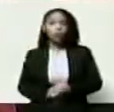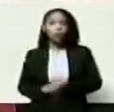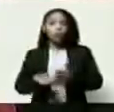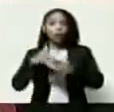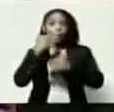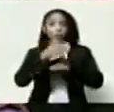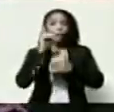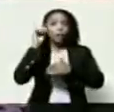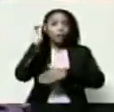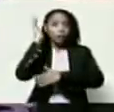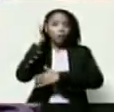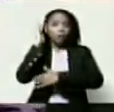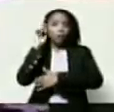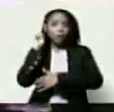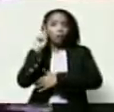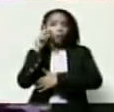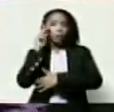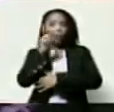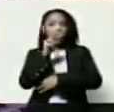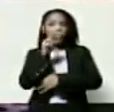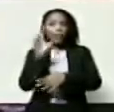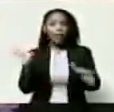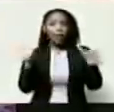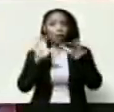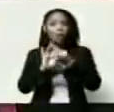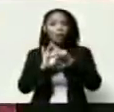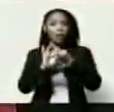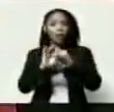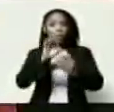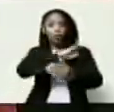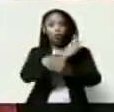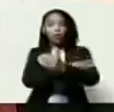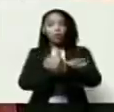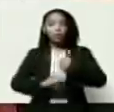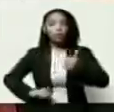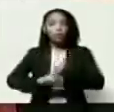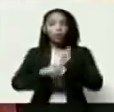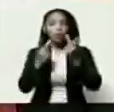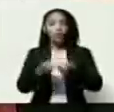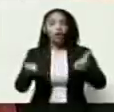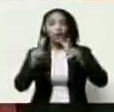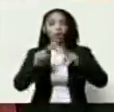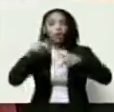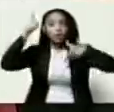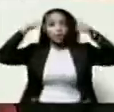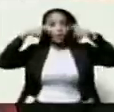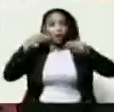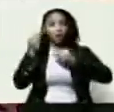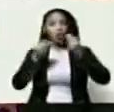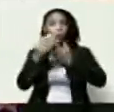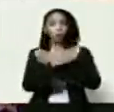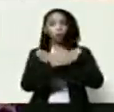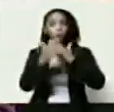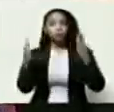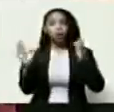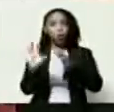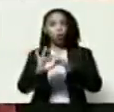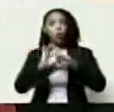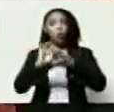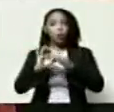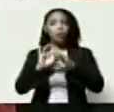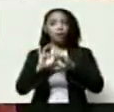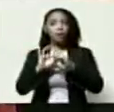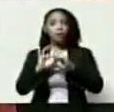este congreso, desde el punto de vista de la unidad y del fortalecimiento de los valores chavistas como solidaridad, unidad